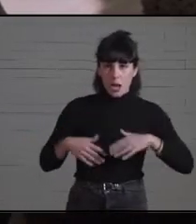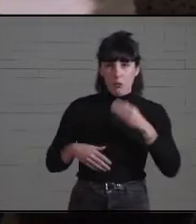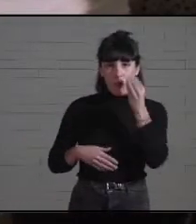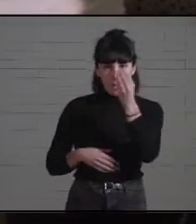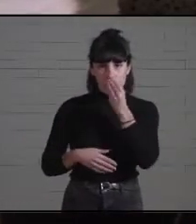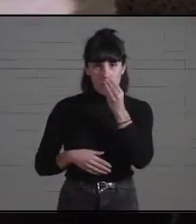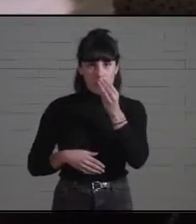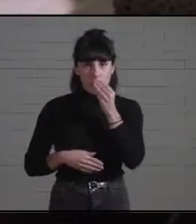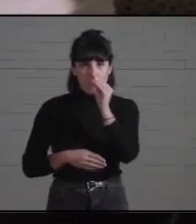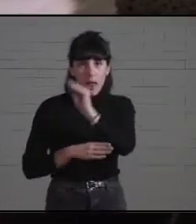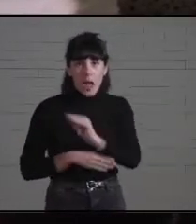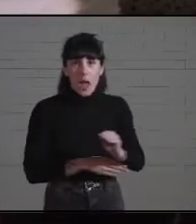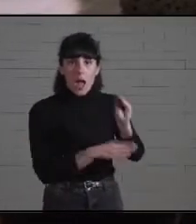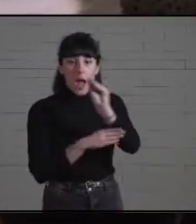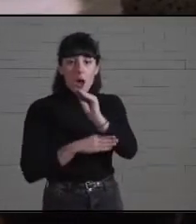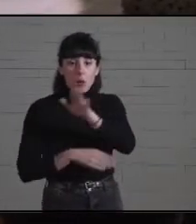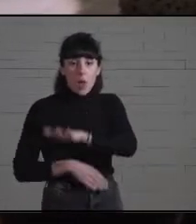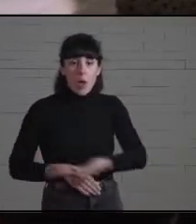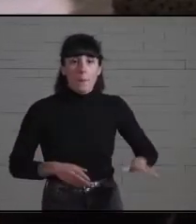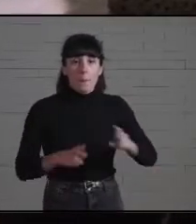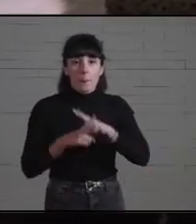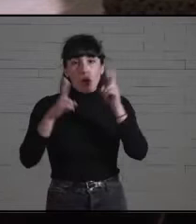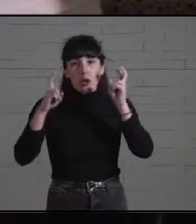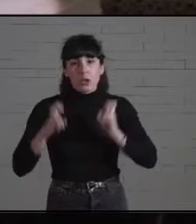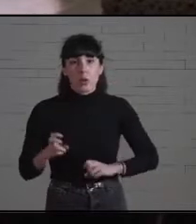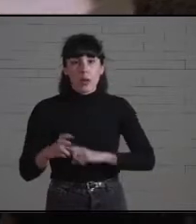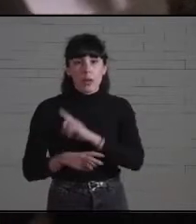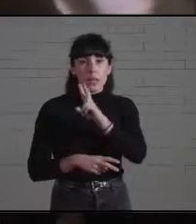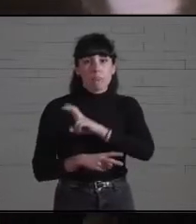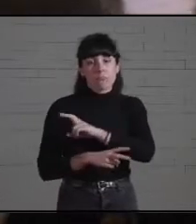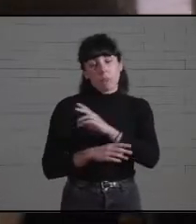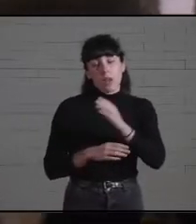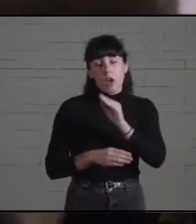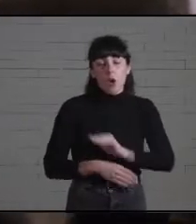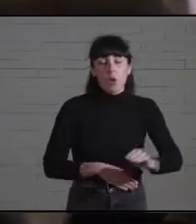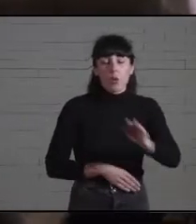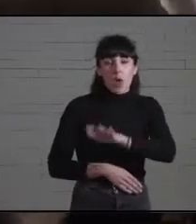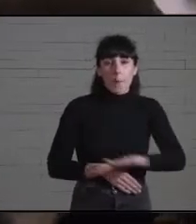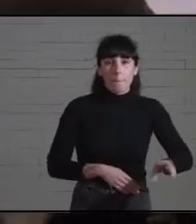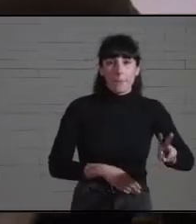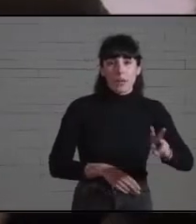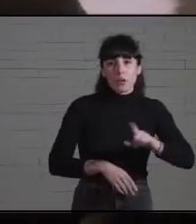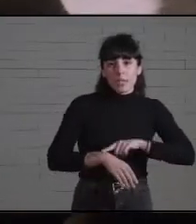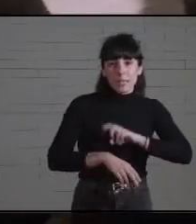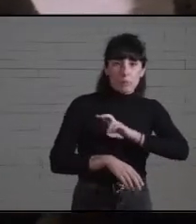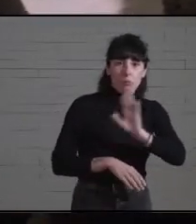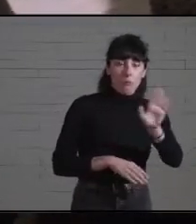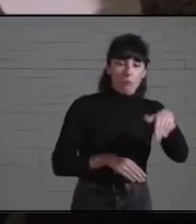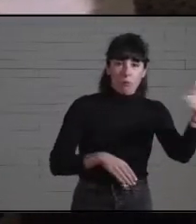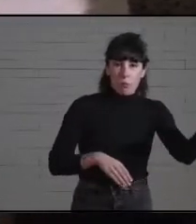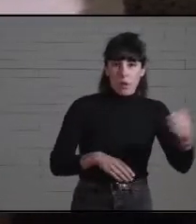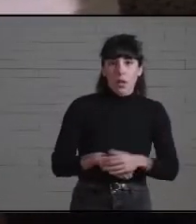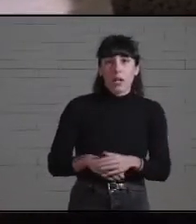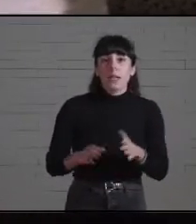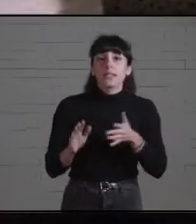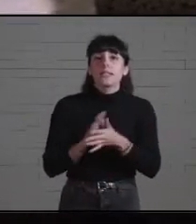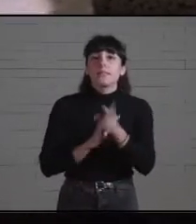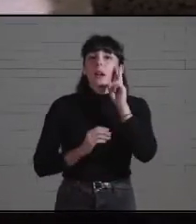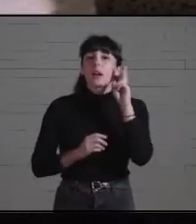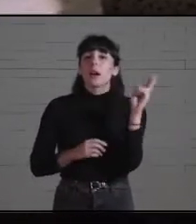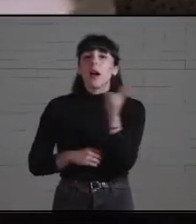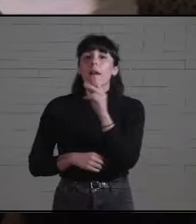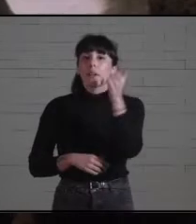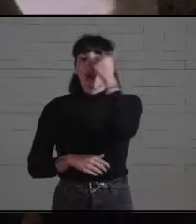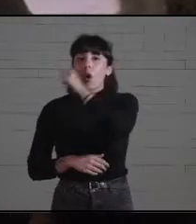durante la cuarentena o la enfermedad y resto de cuidados de menores. Y entonces vemos lo que han contestado los hombres y las